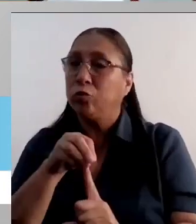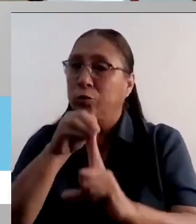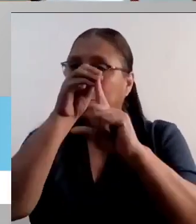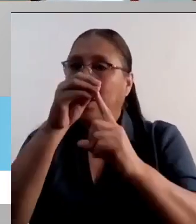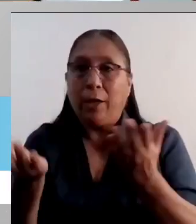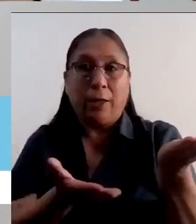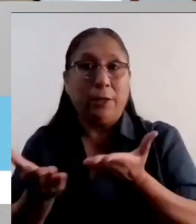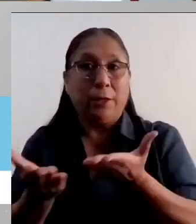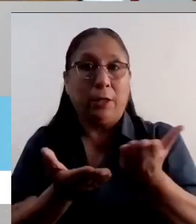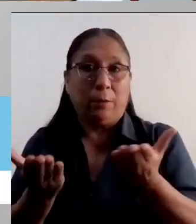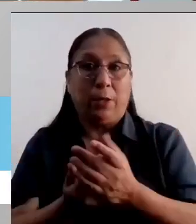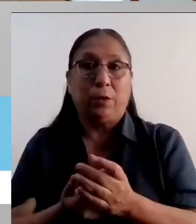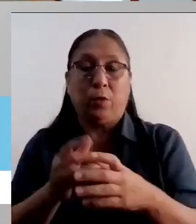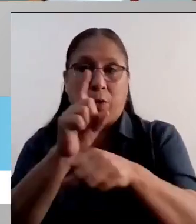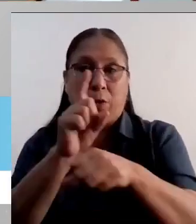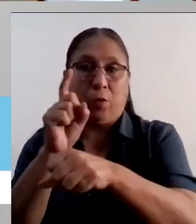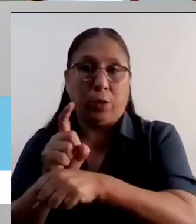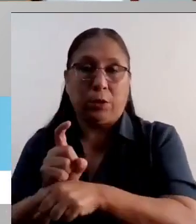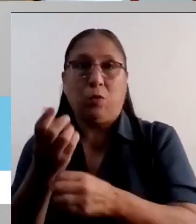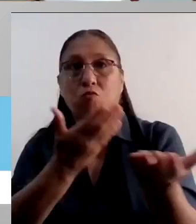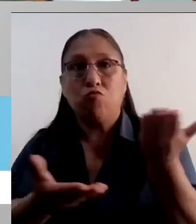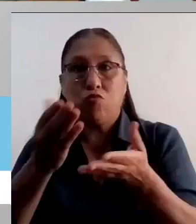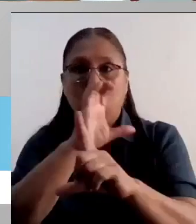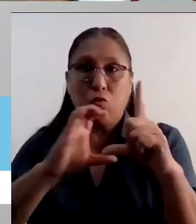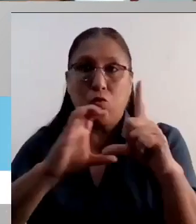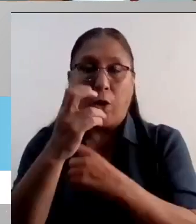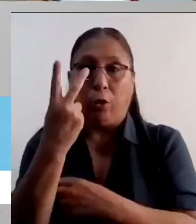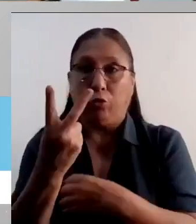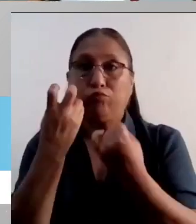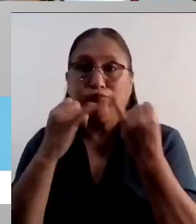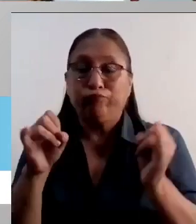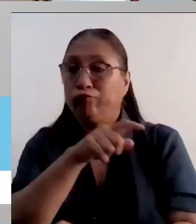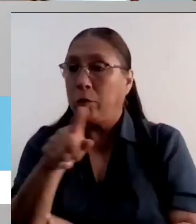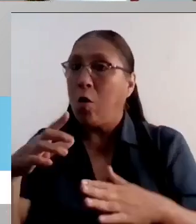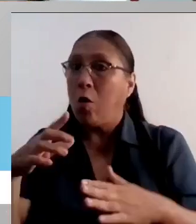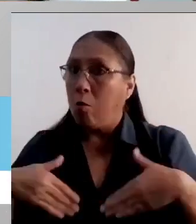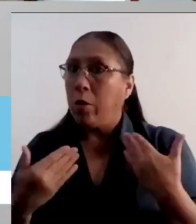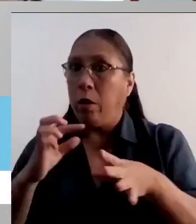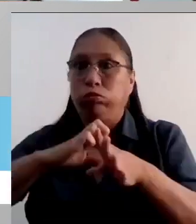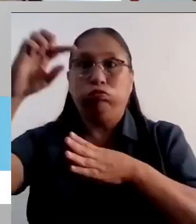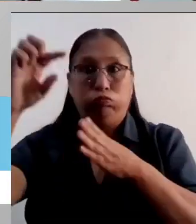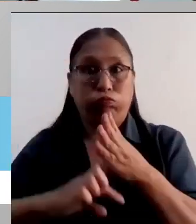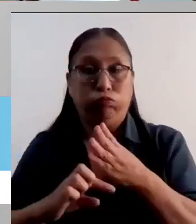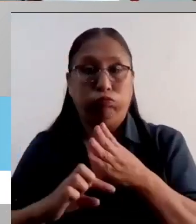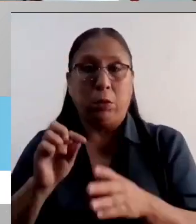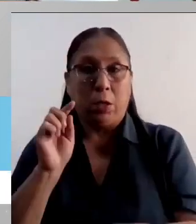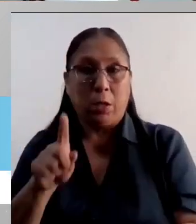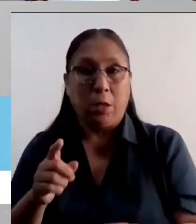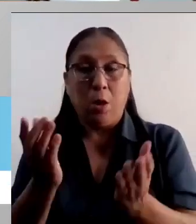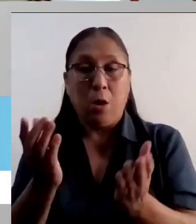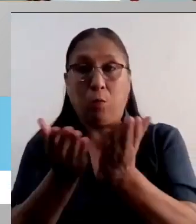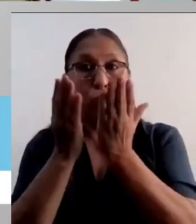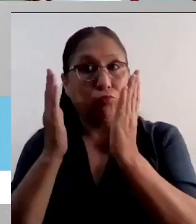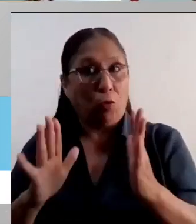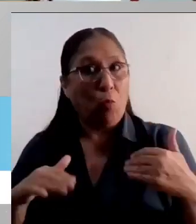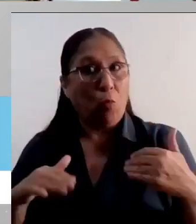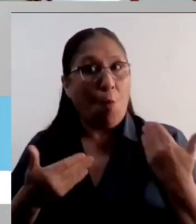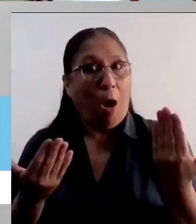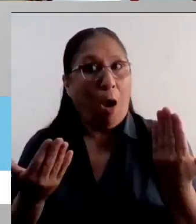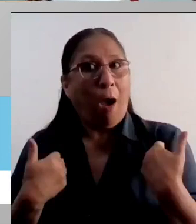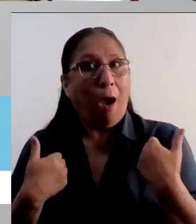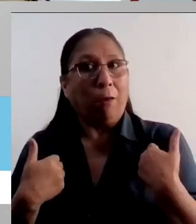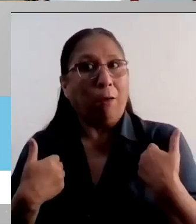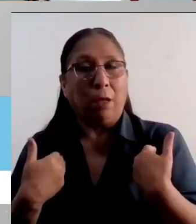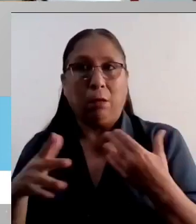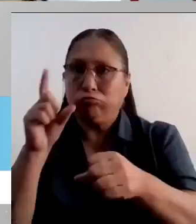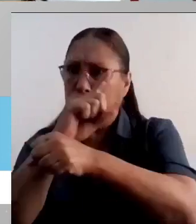de educación intercultural bilingüe para que ellos puedan profesionalizarse y los estudiantes puedan tener pues una